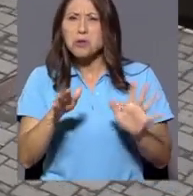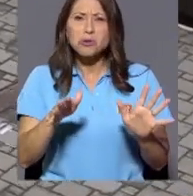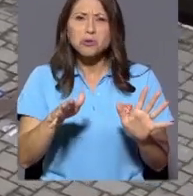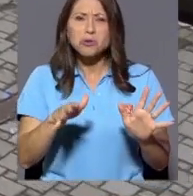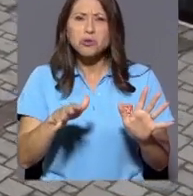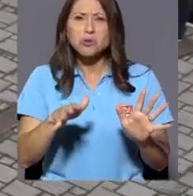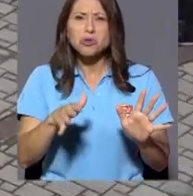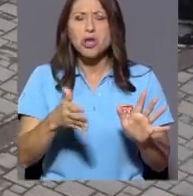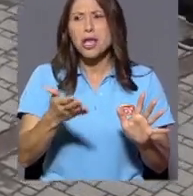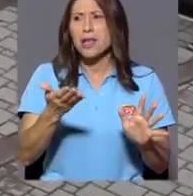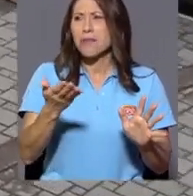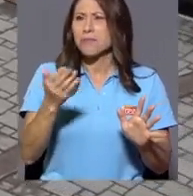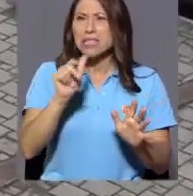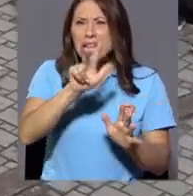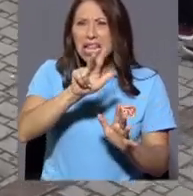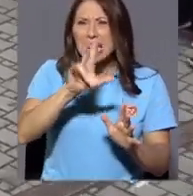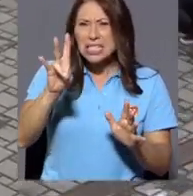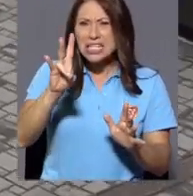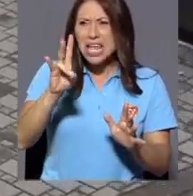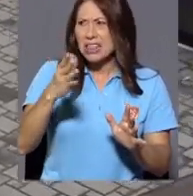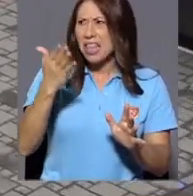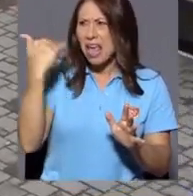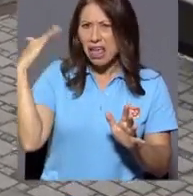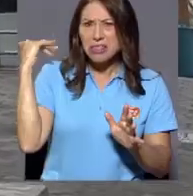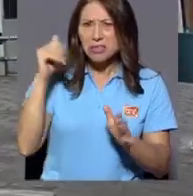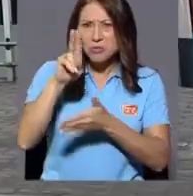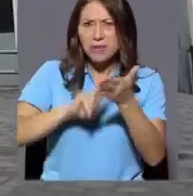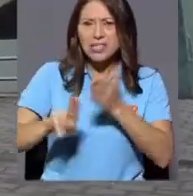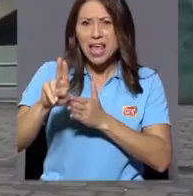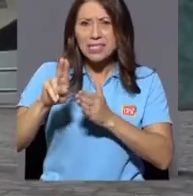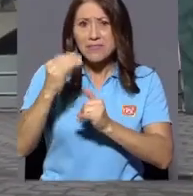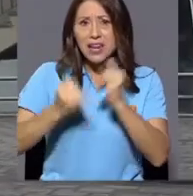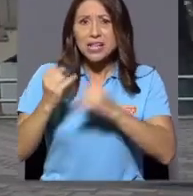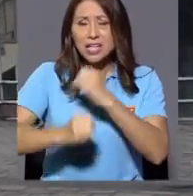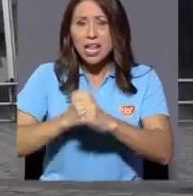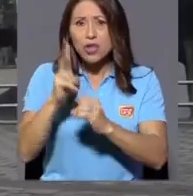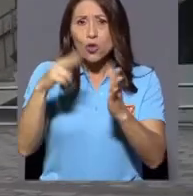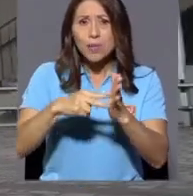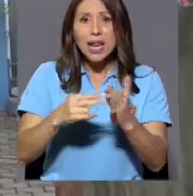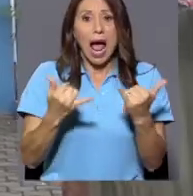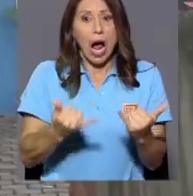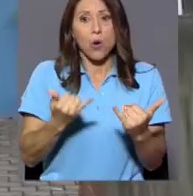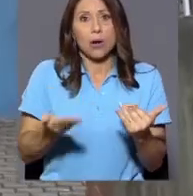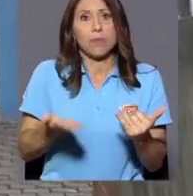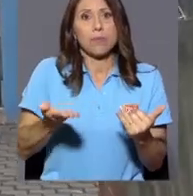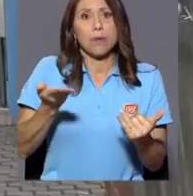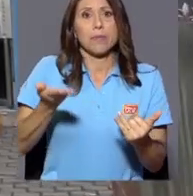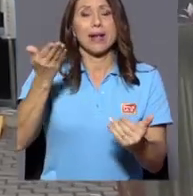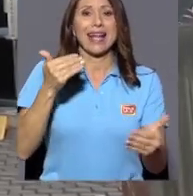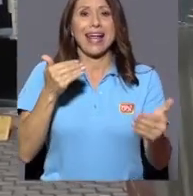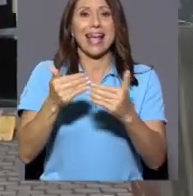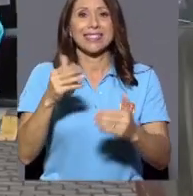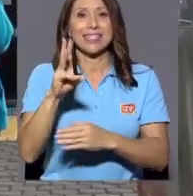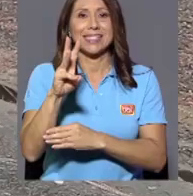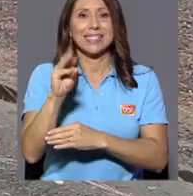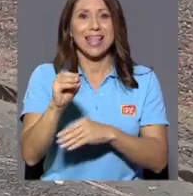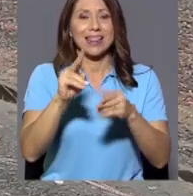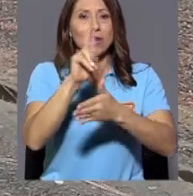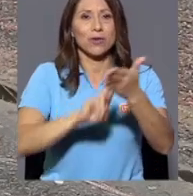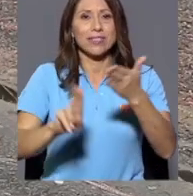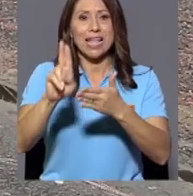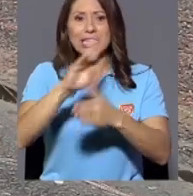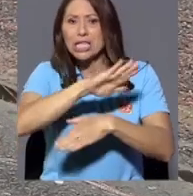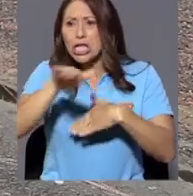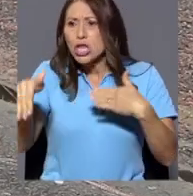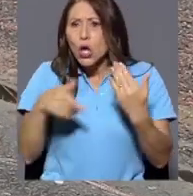menos 37 que eran hacia fines de los 2000 actualmente tenemos casi 60 y todas están